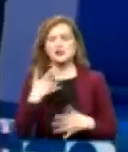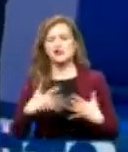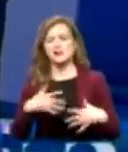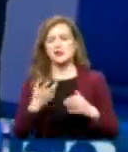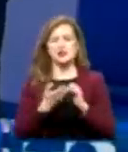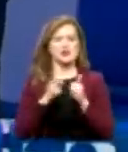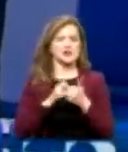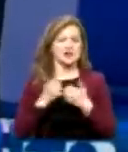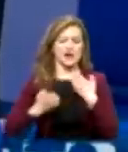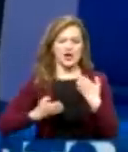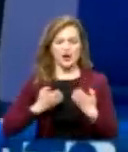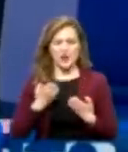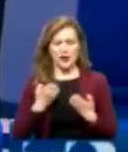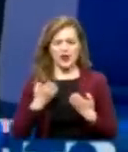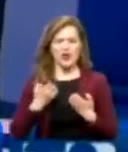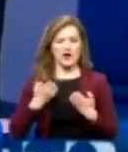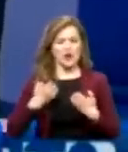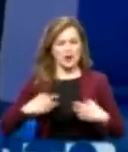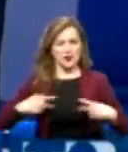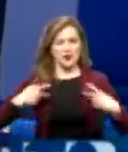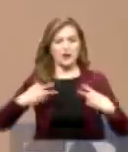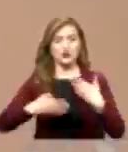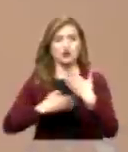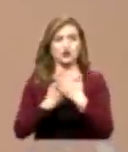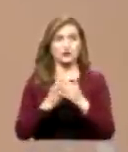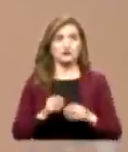negligencia por parte de las autoridades.